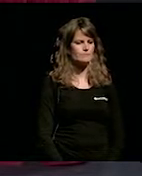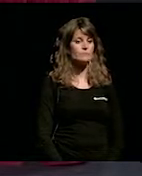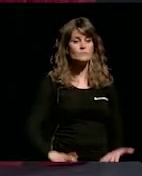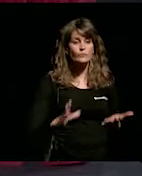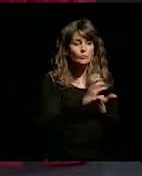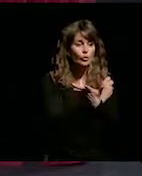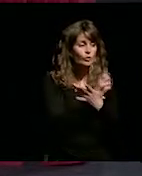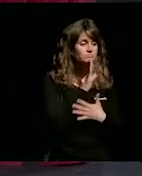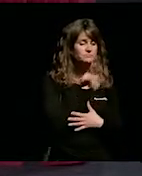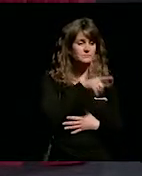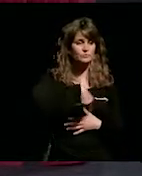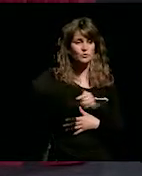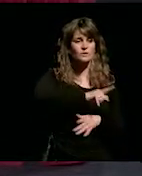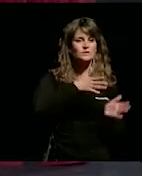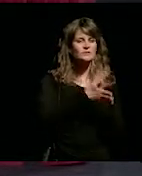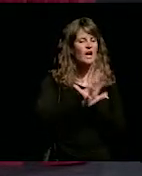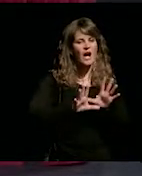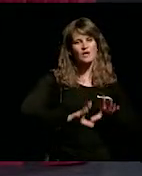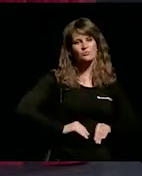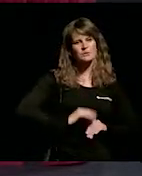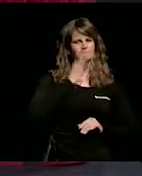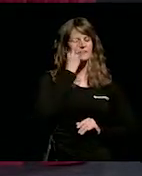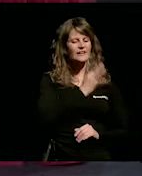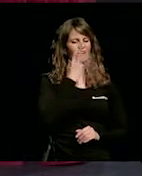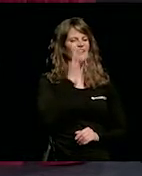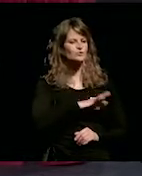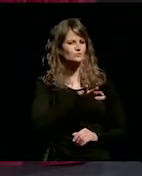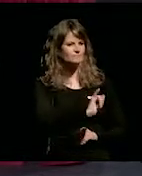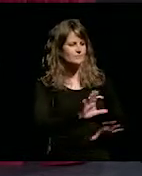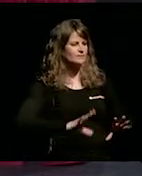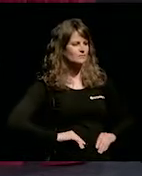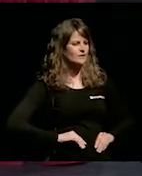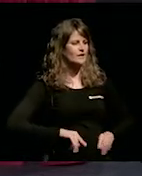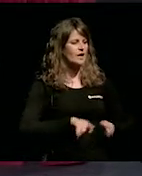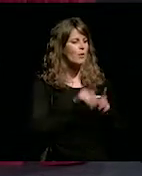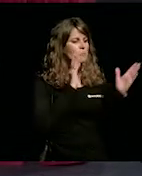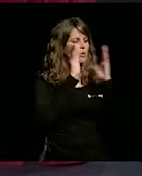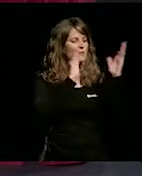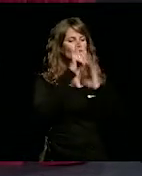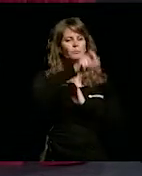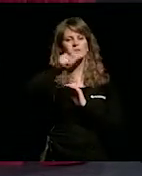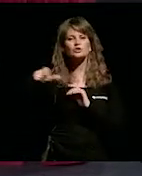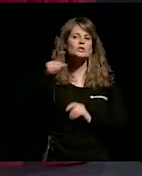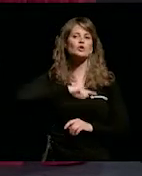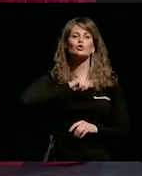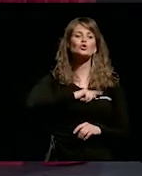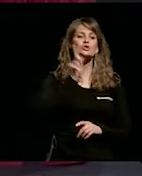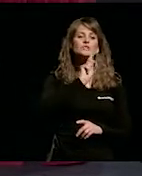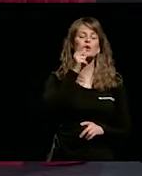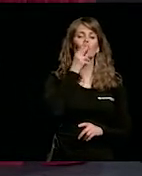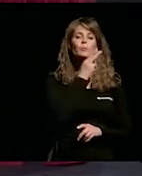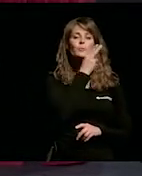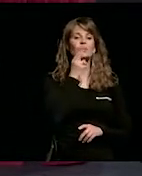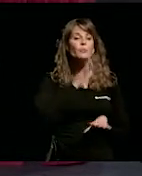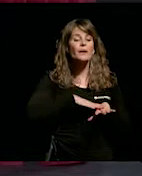Todo esto trata de asumir riesgos. Y creo que en el momento en el que las personas no se sienten comprometidas para